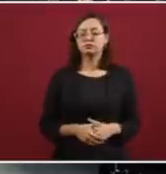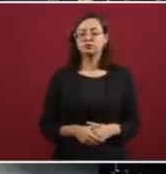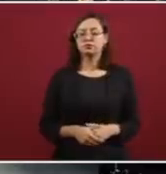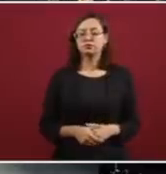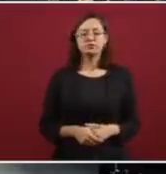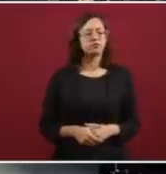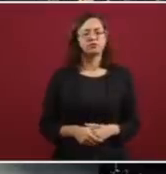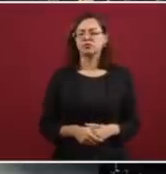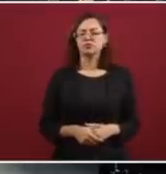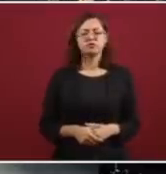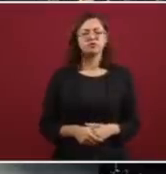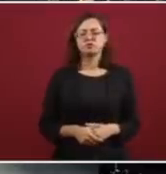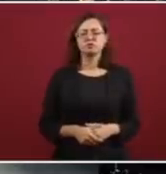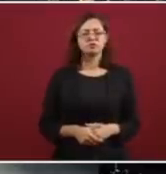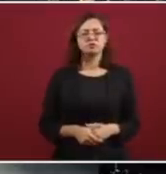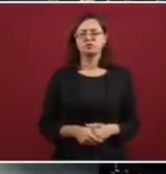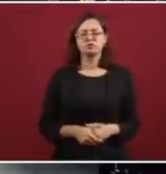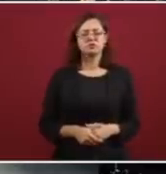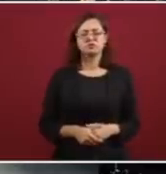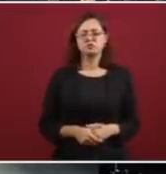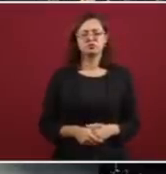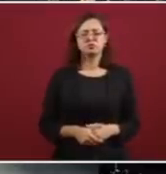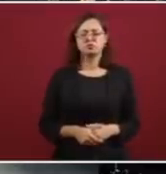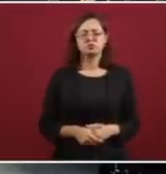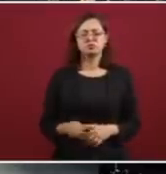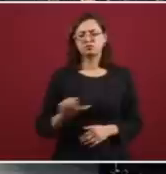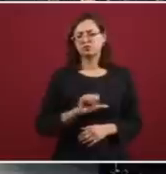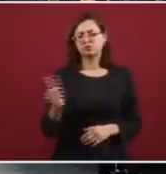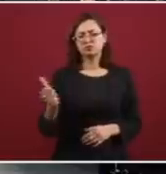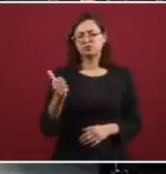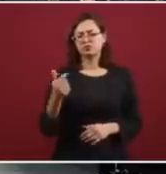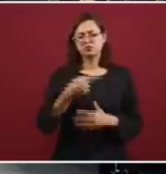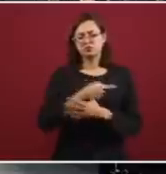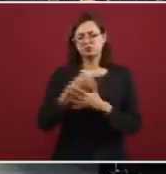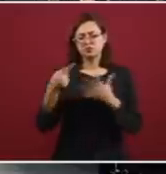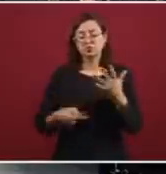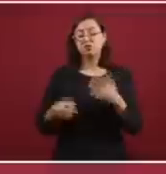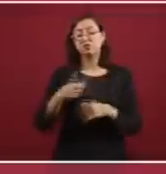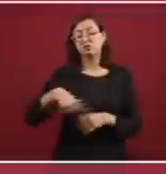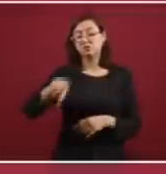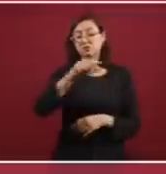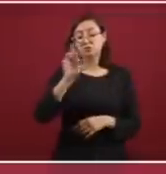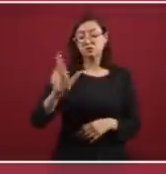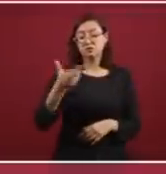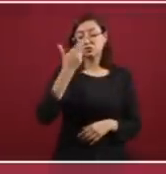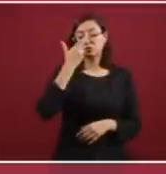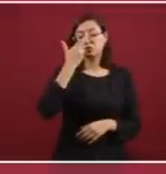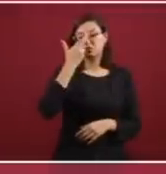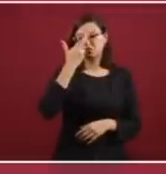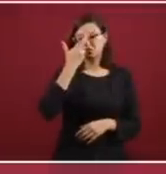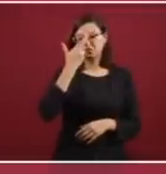No, no, son otras razones. Acuérdense que ahí hubo